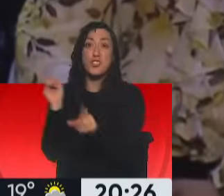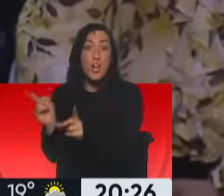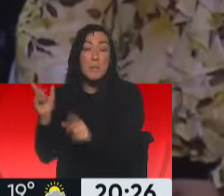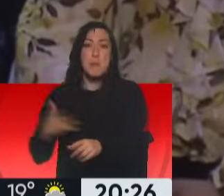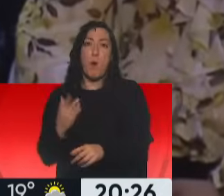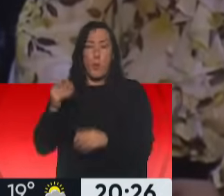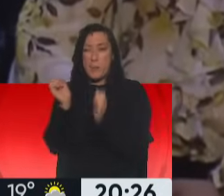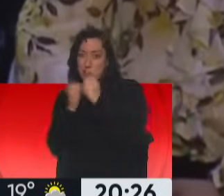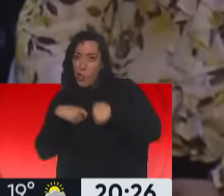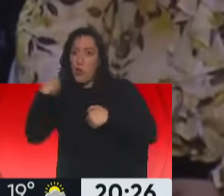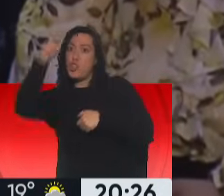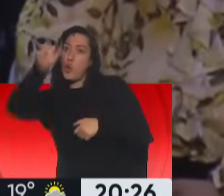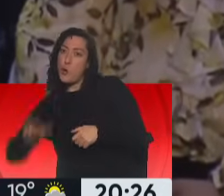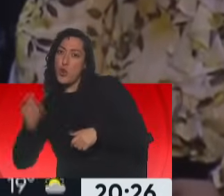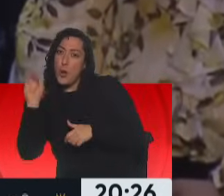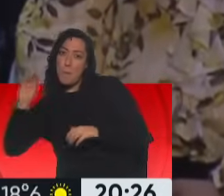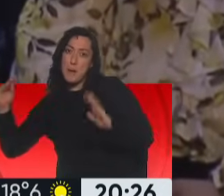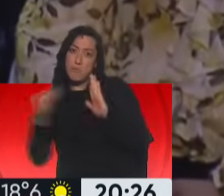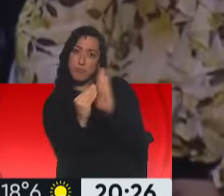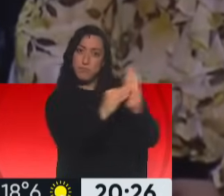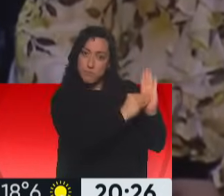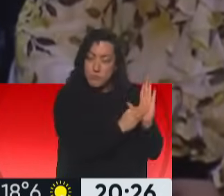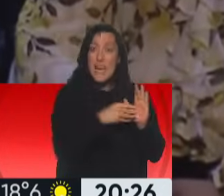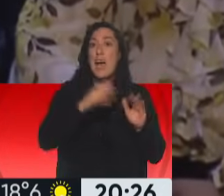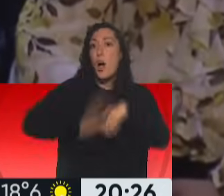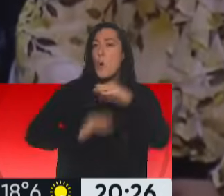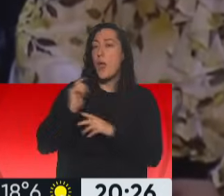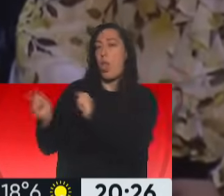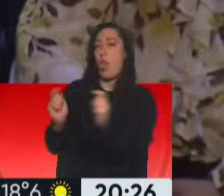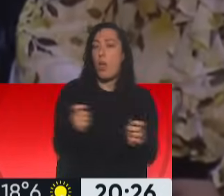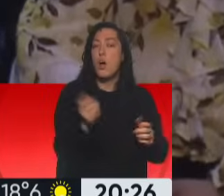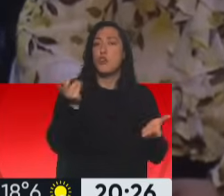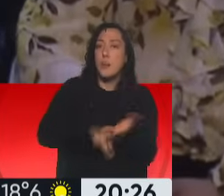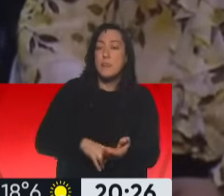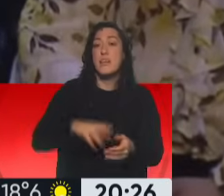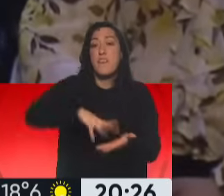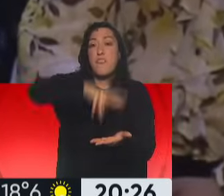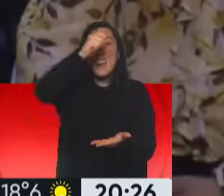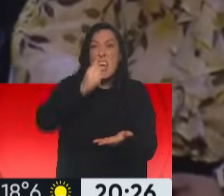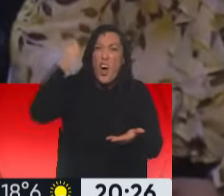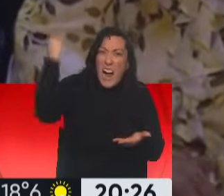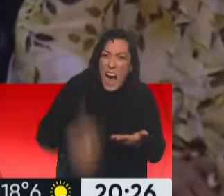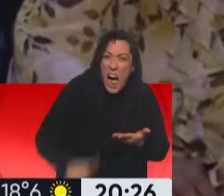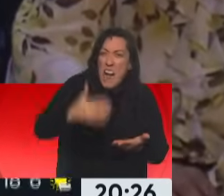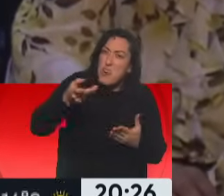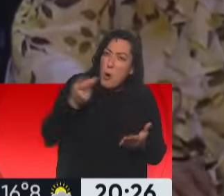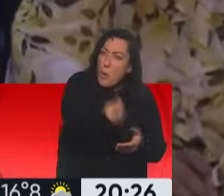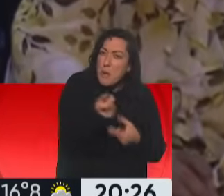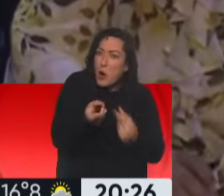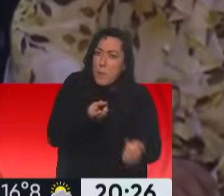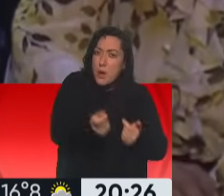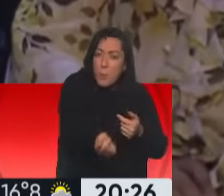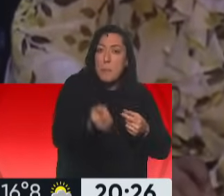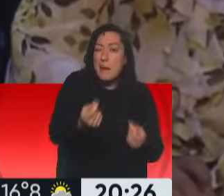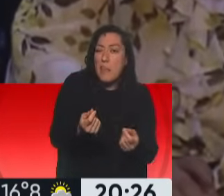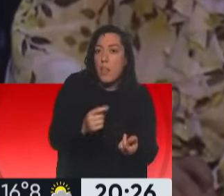quienes se encargaban de cobrarlas e incumplirlas una y otra vez. Compraban fideos con sobreprecio desde el Estado para quedarse con